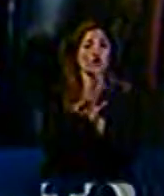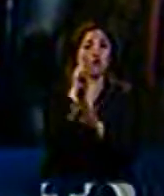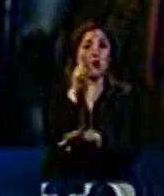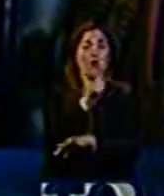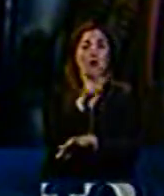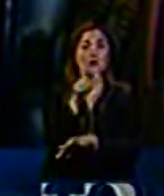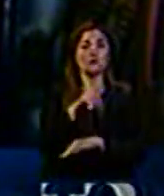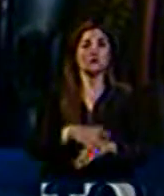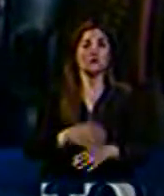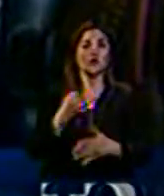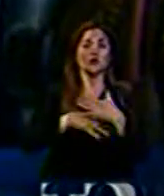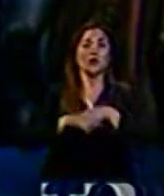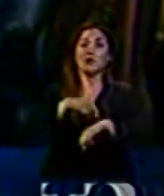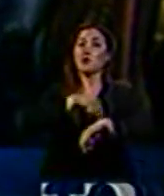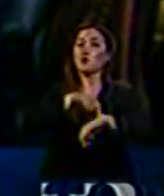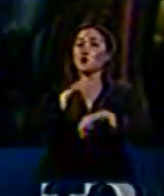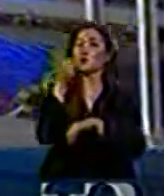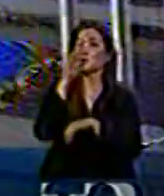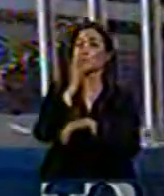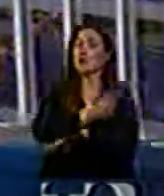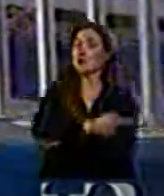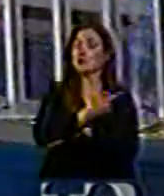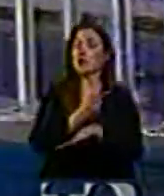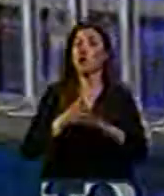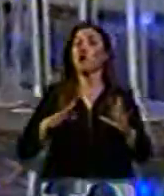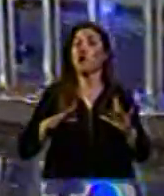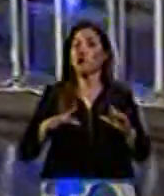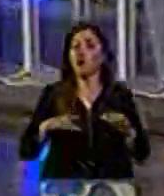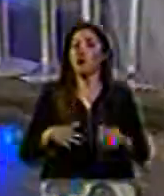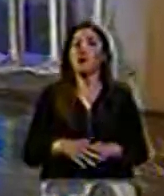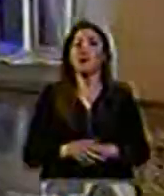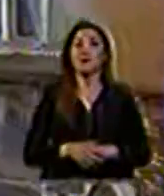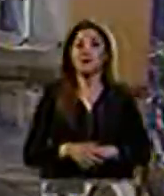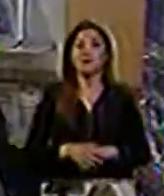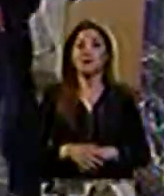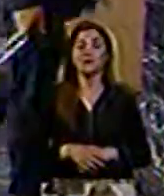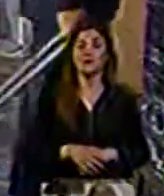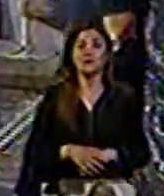analiza 16 días del receso legislativo. En Quito, Andrea Samaniego, 24 horas.